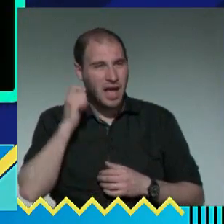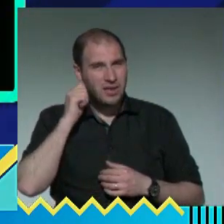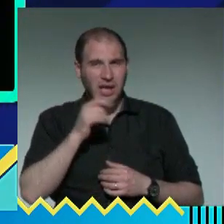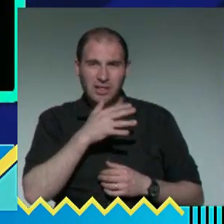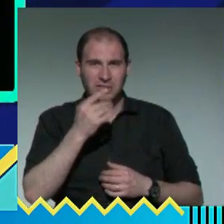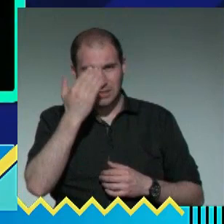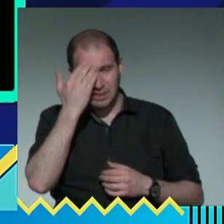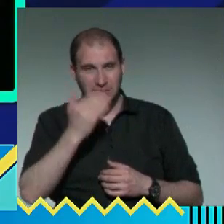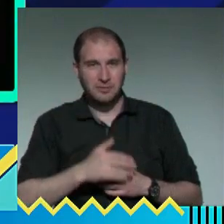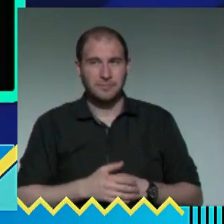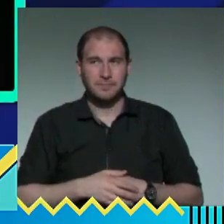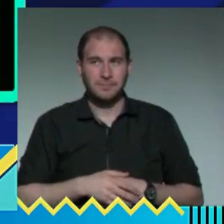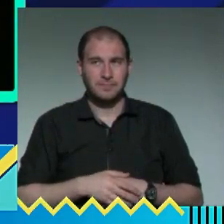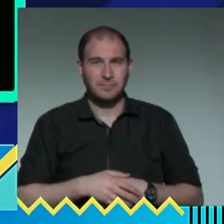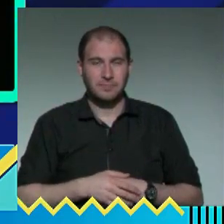15 años